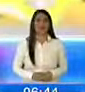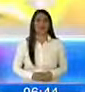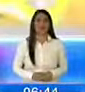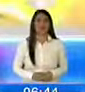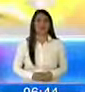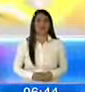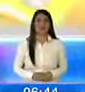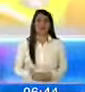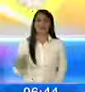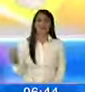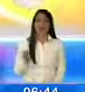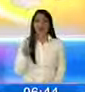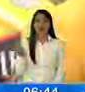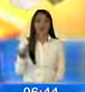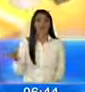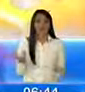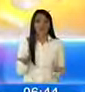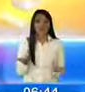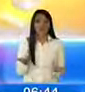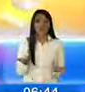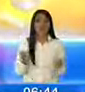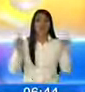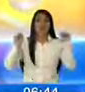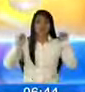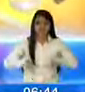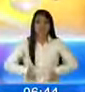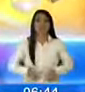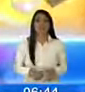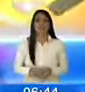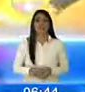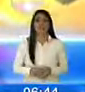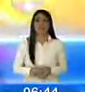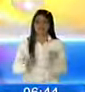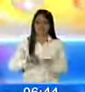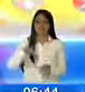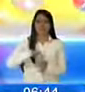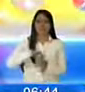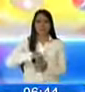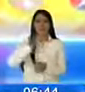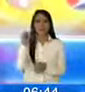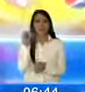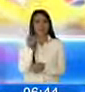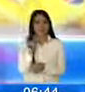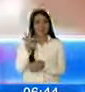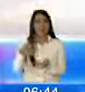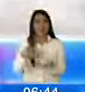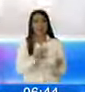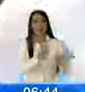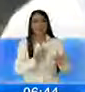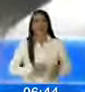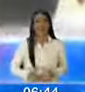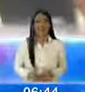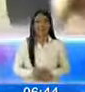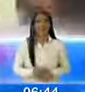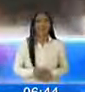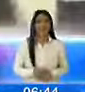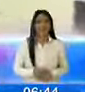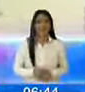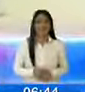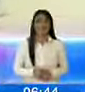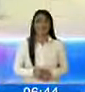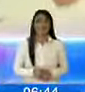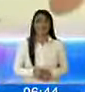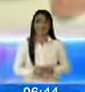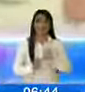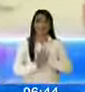Los jóvenes podemos, somos capaces y vamos a ganar las elecciones este 19 de febrero. Con su popular baile